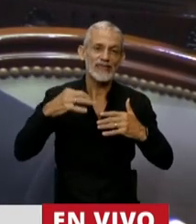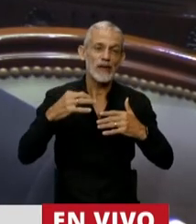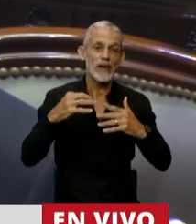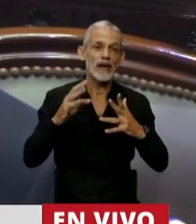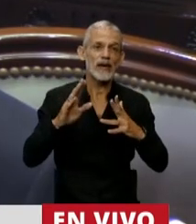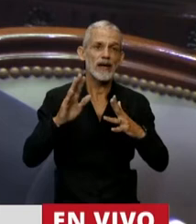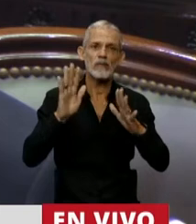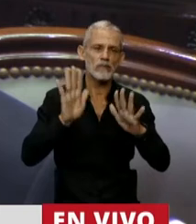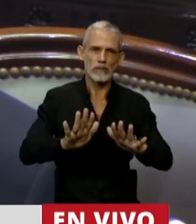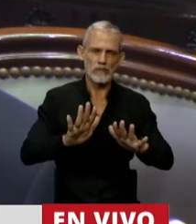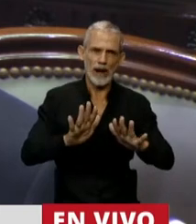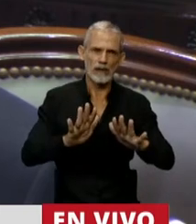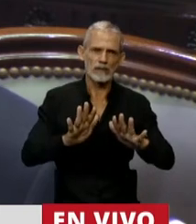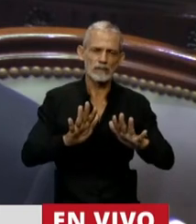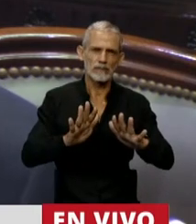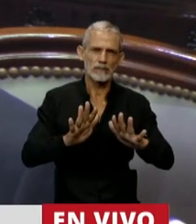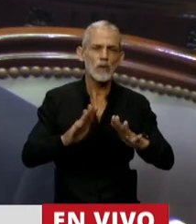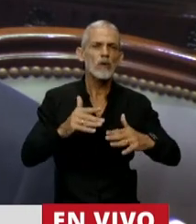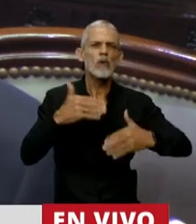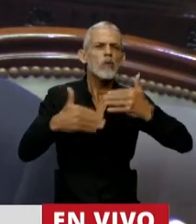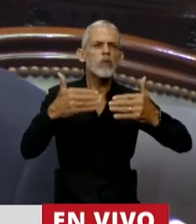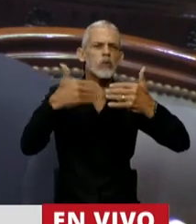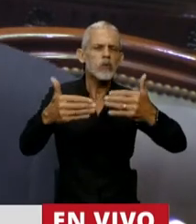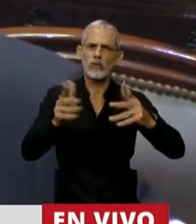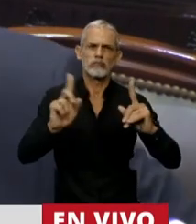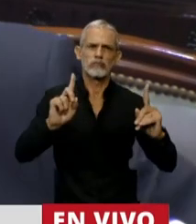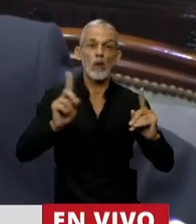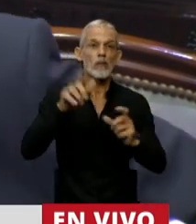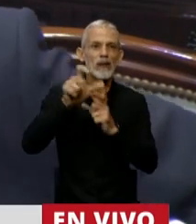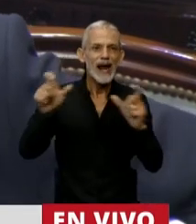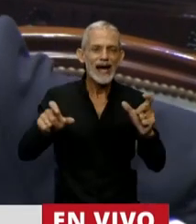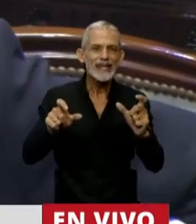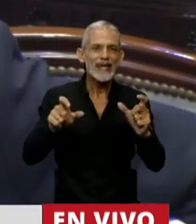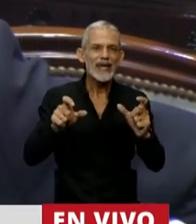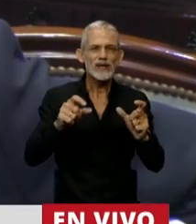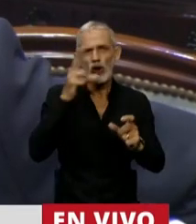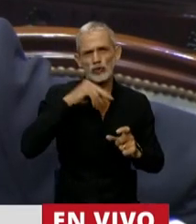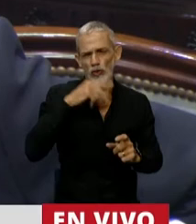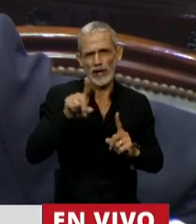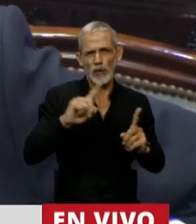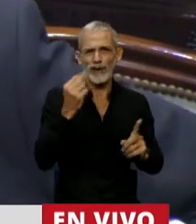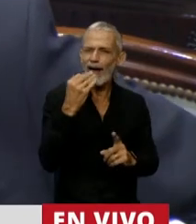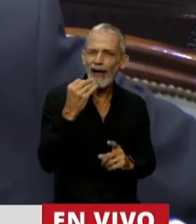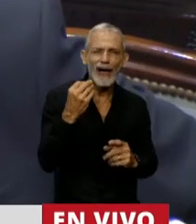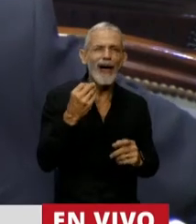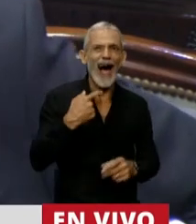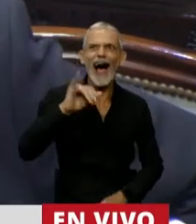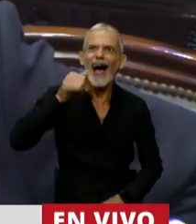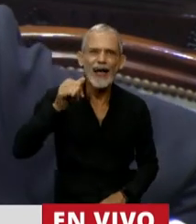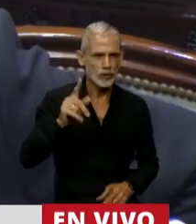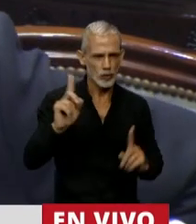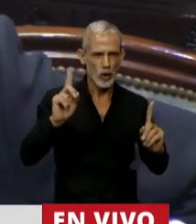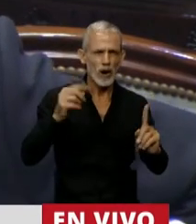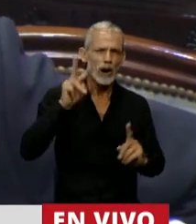la pelota la que pare la pelota porque la gente vuelvo a repetir no come vidrio y cuando ves lo que